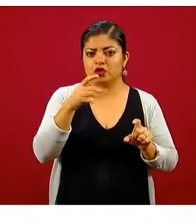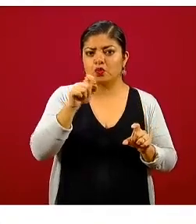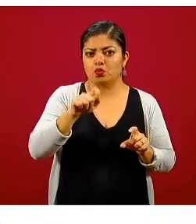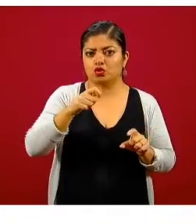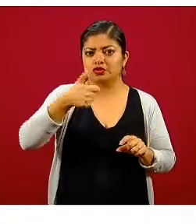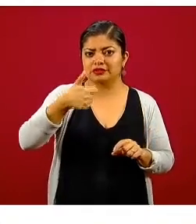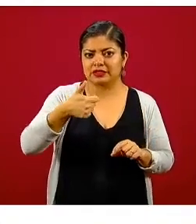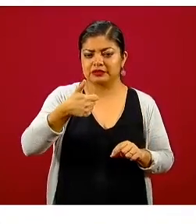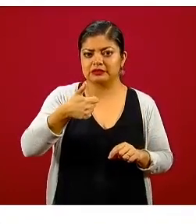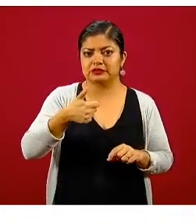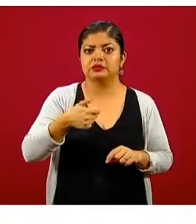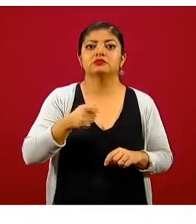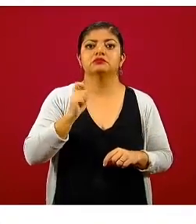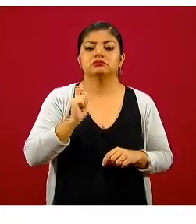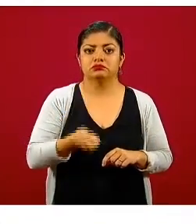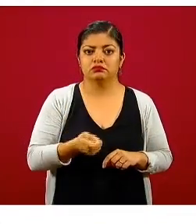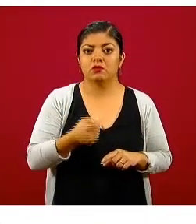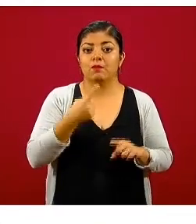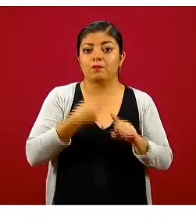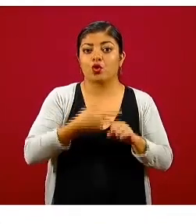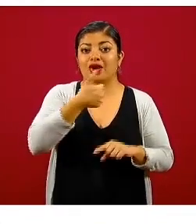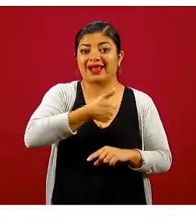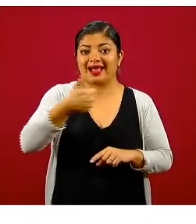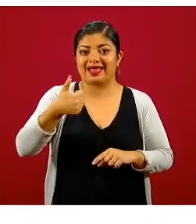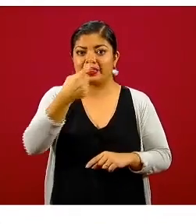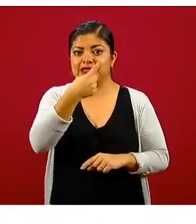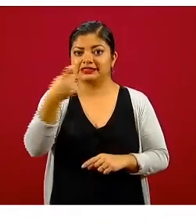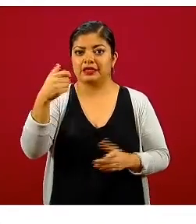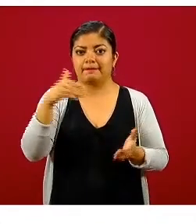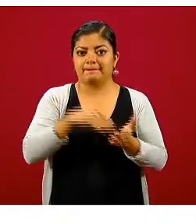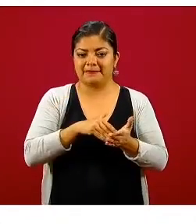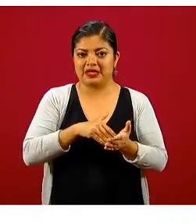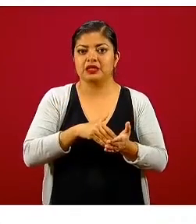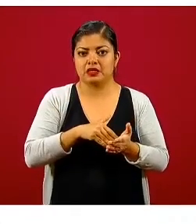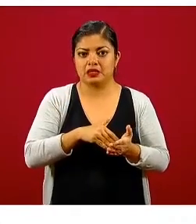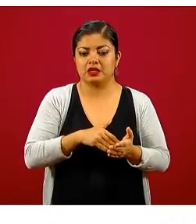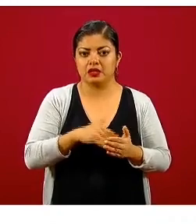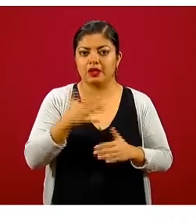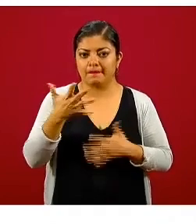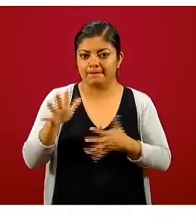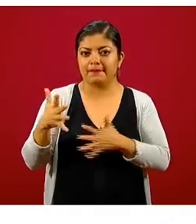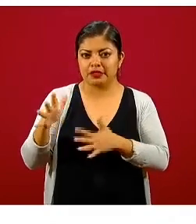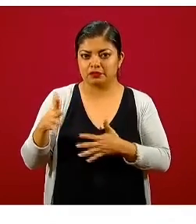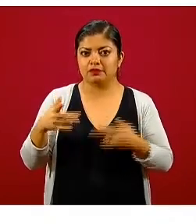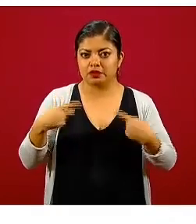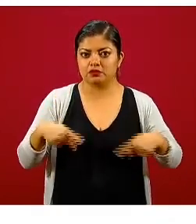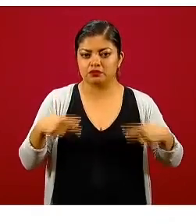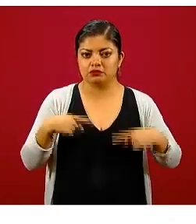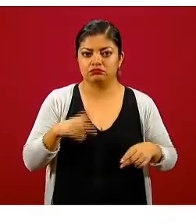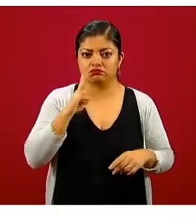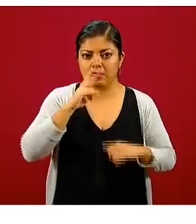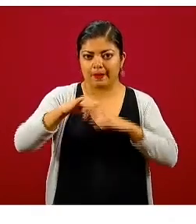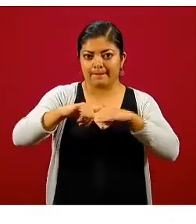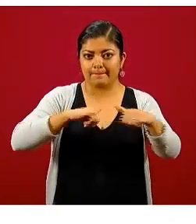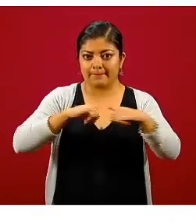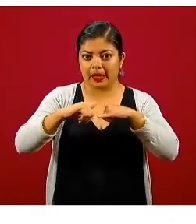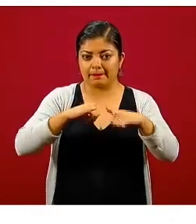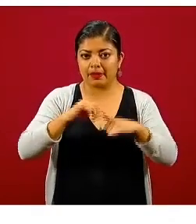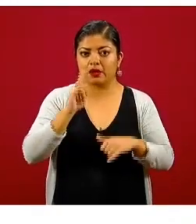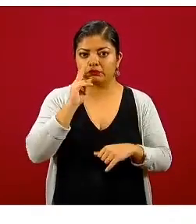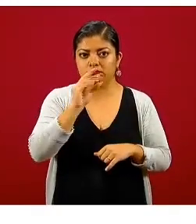55.6 es la cantidad de casos por 100.000 habitantes, es la tasa de incidencia. Y en el mapa seguimos con